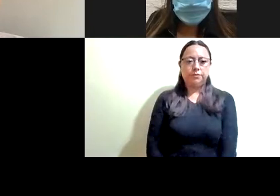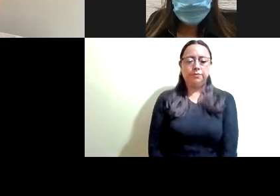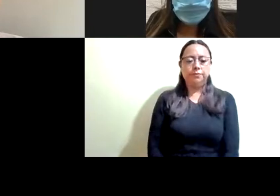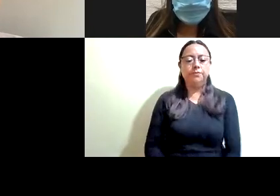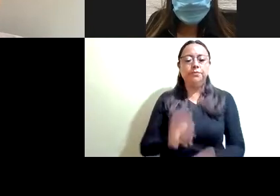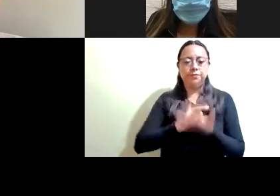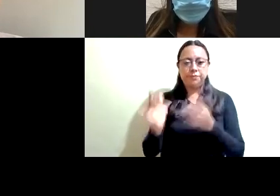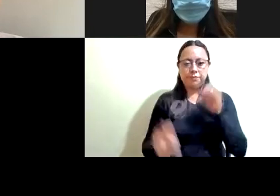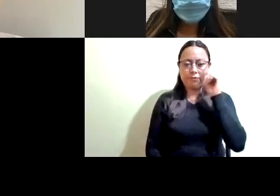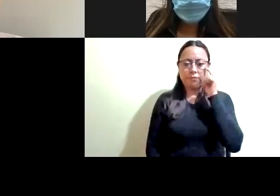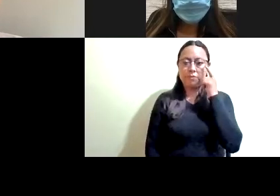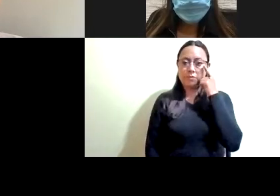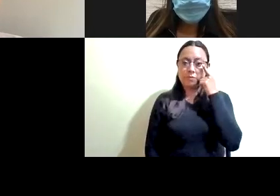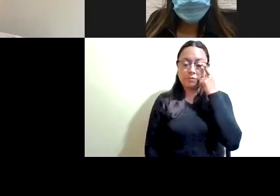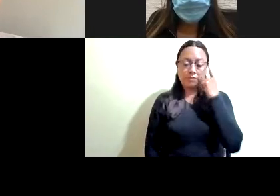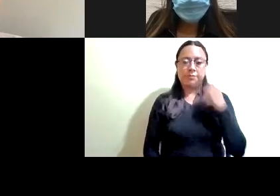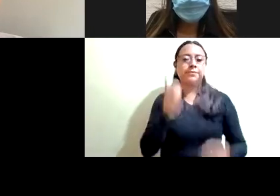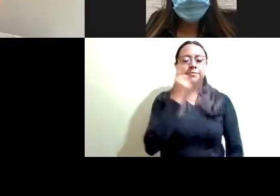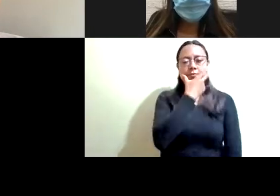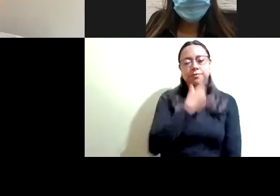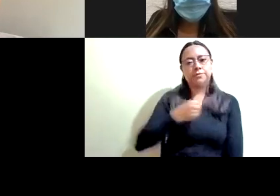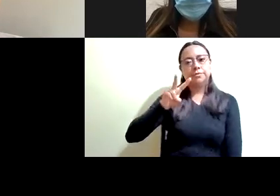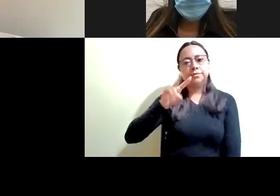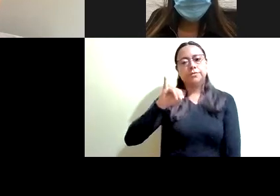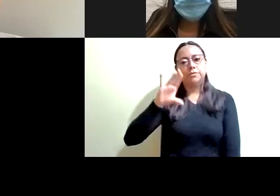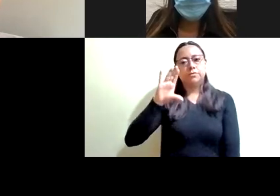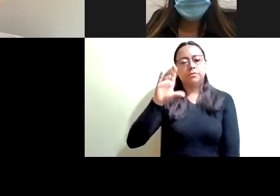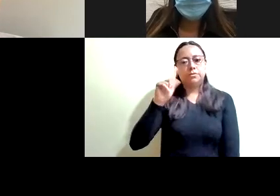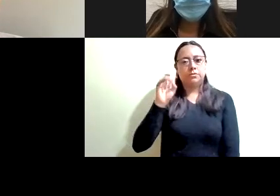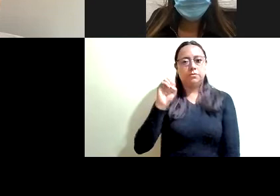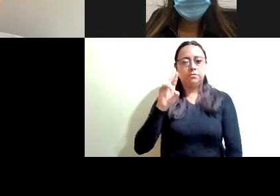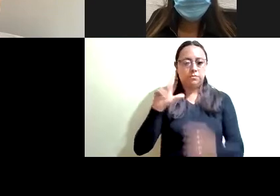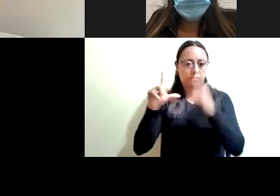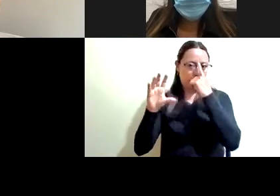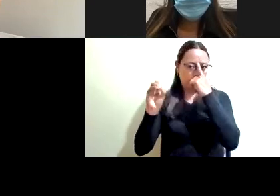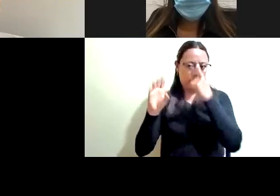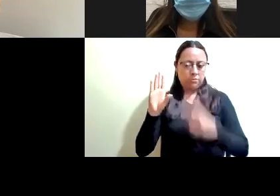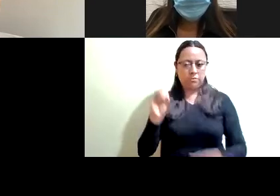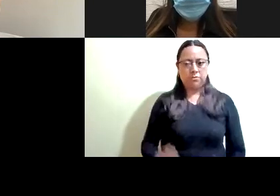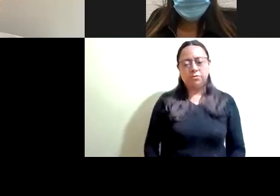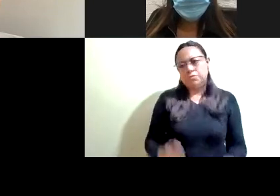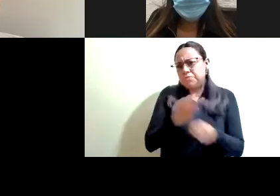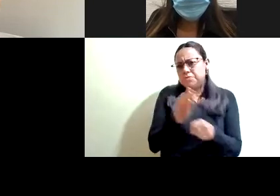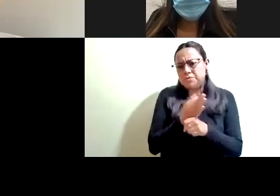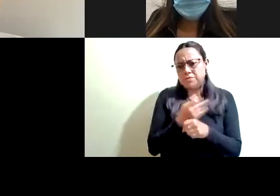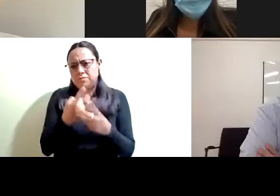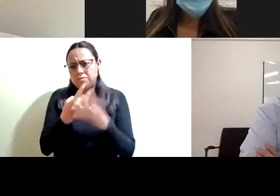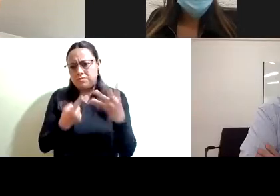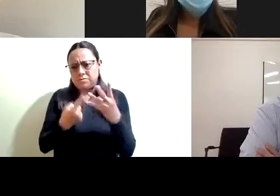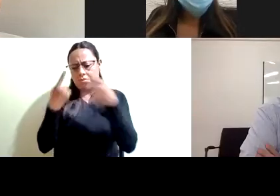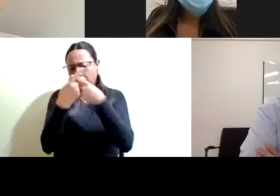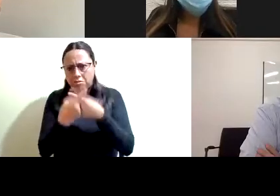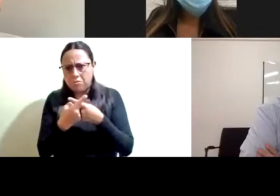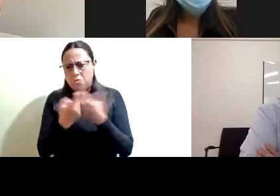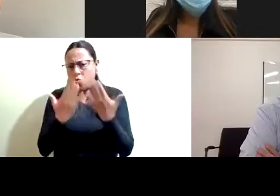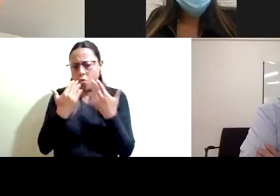Gracias, diputado. Diputado Víctor Hugo Lobo Román. Sí, en el sentido que no contraviene lo acordado y, sin